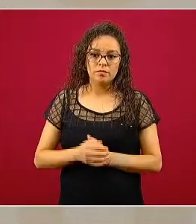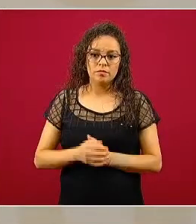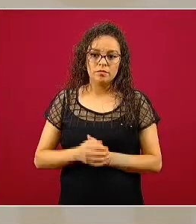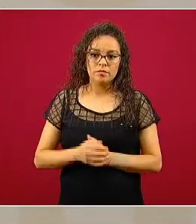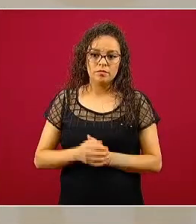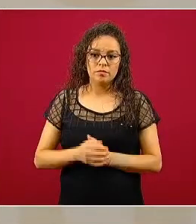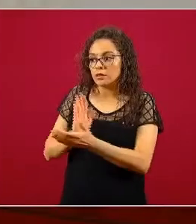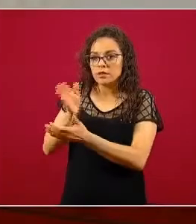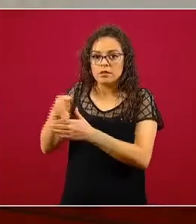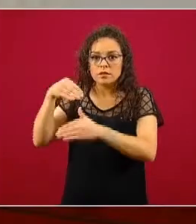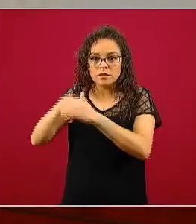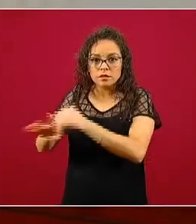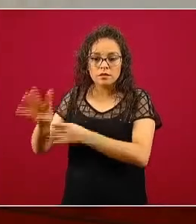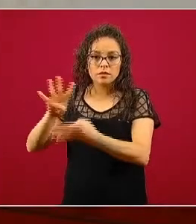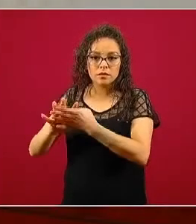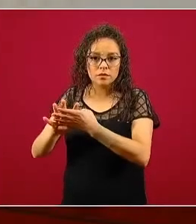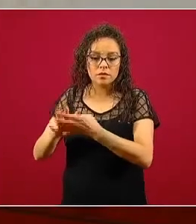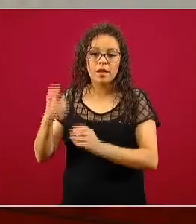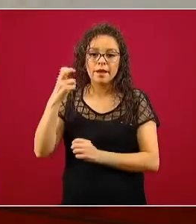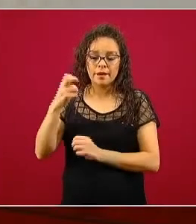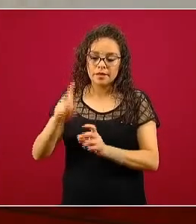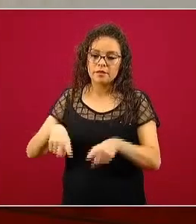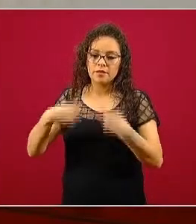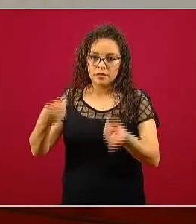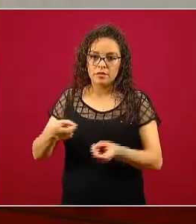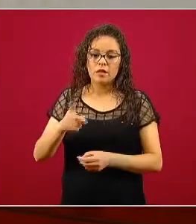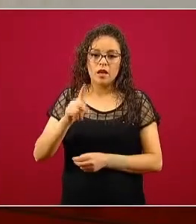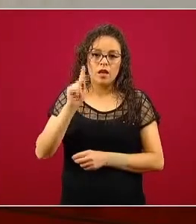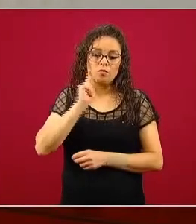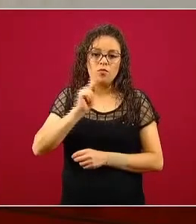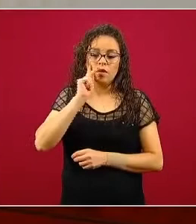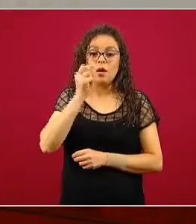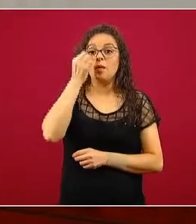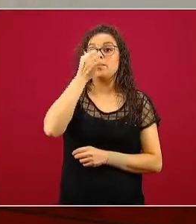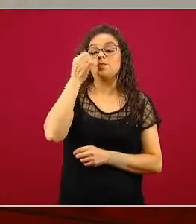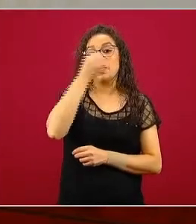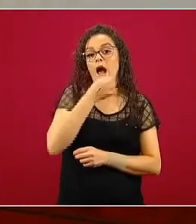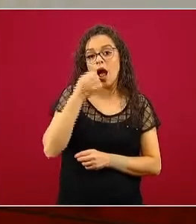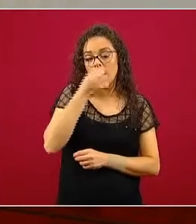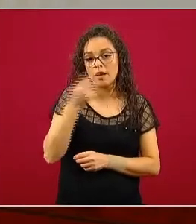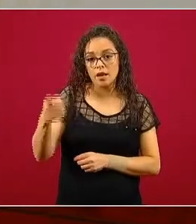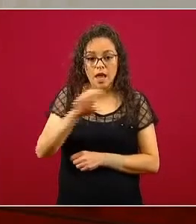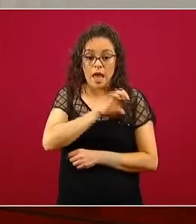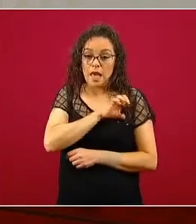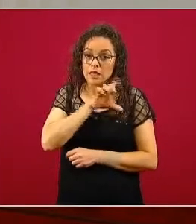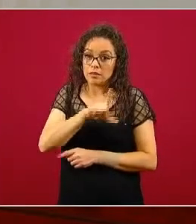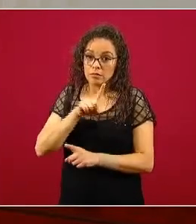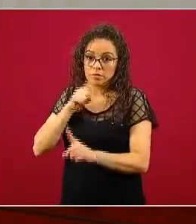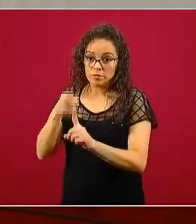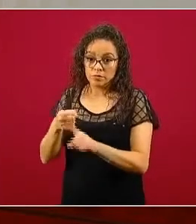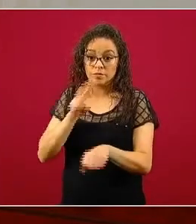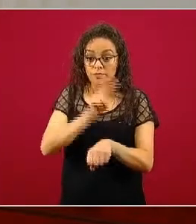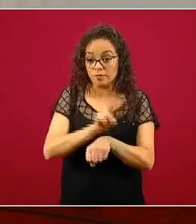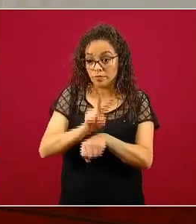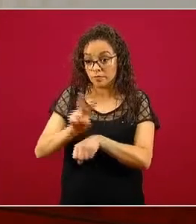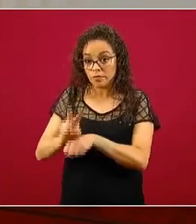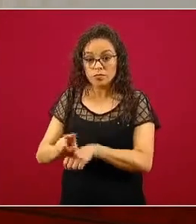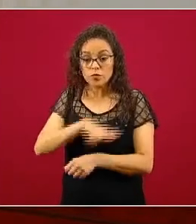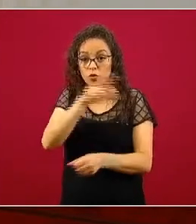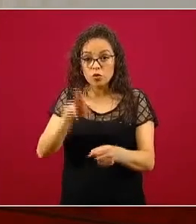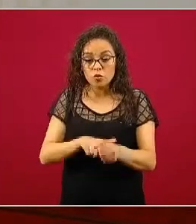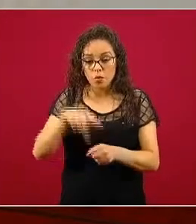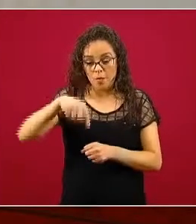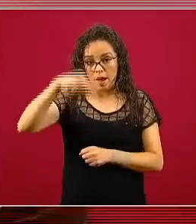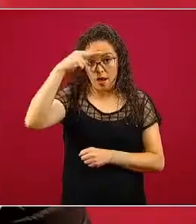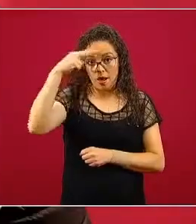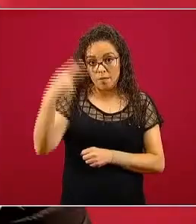Están realizando este muestreo. En este caso es un protocolo especial, es decir, no es la vigilancia epidemiológica que tenemos en